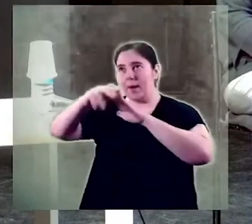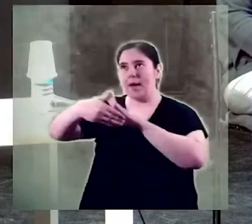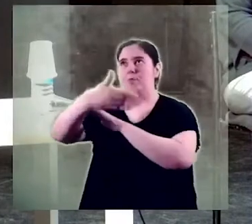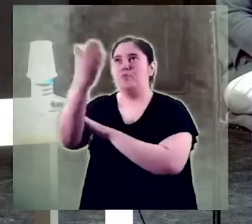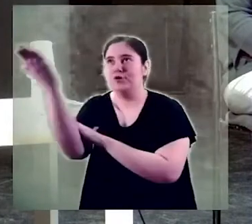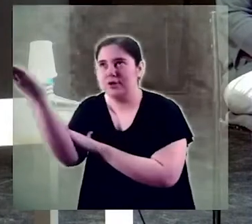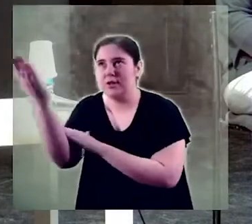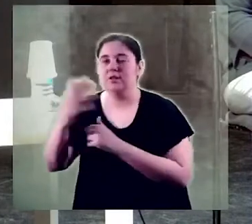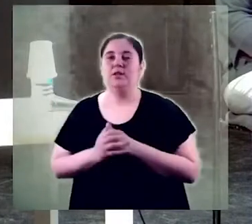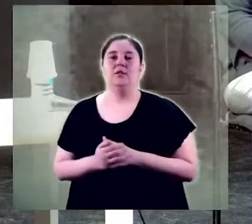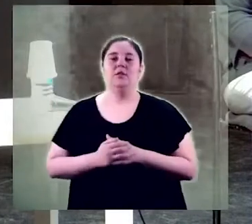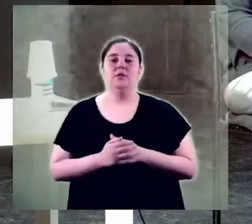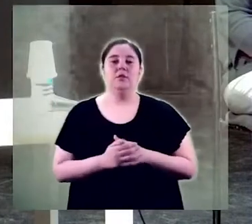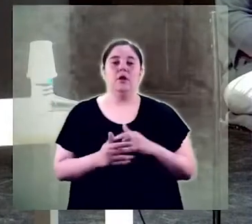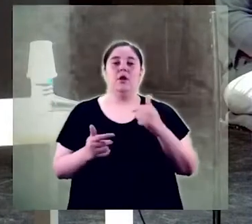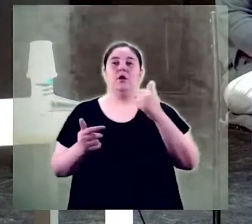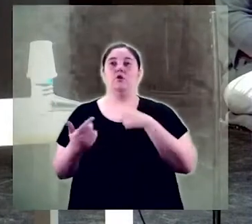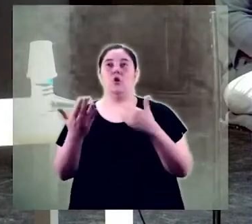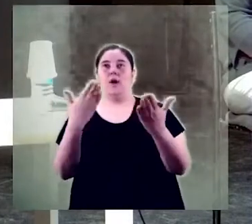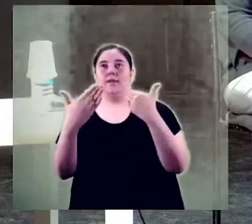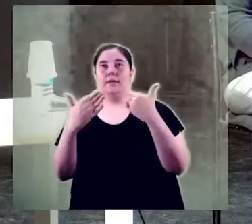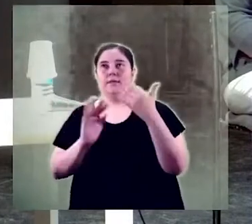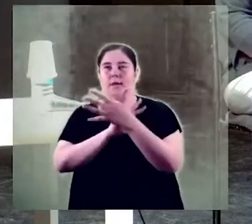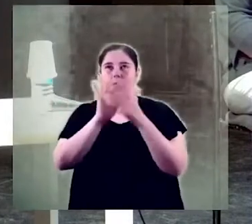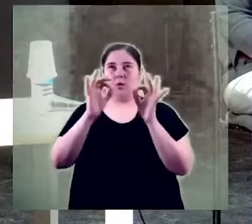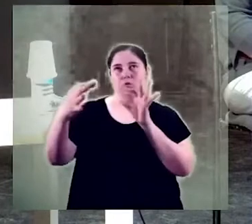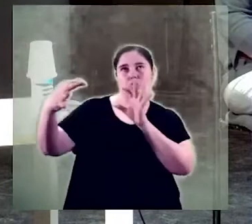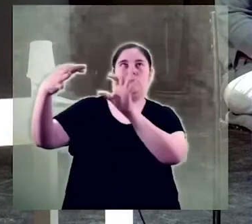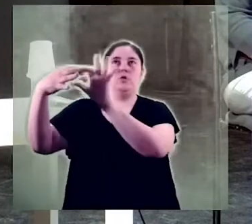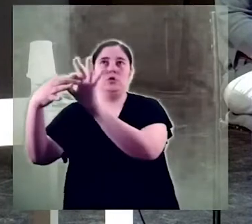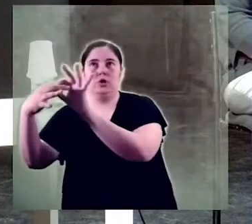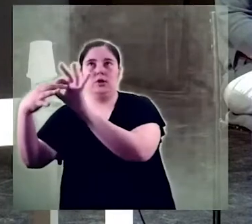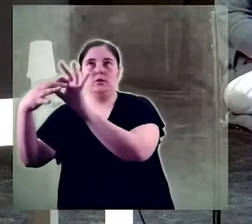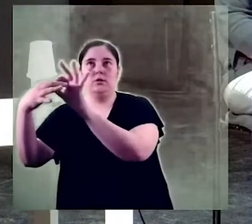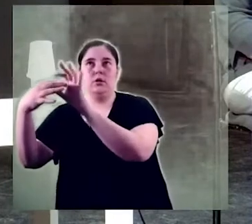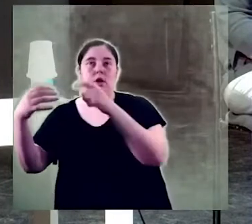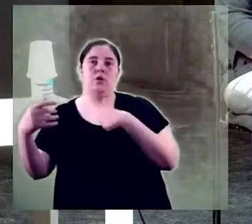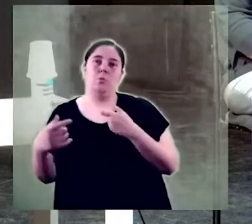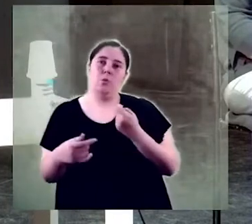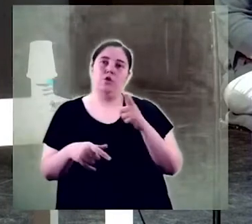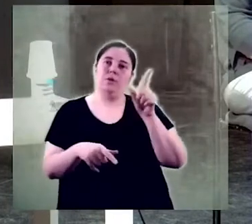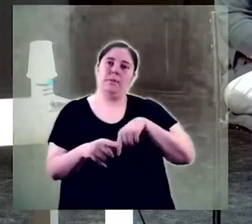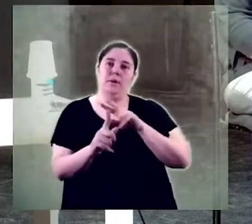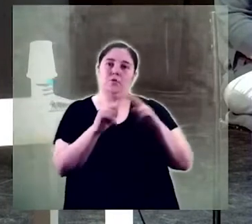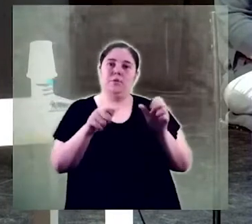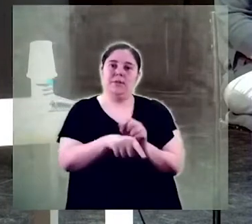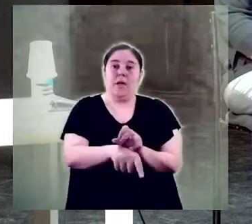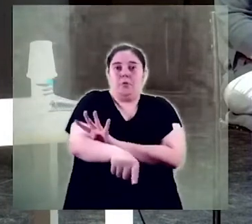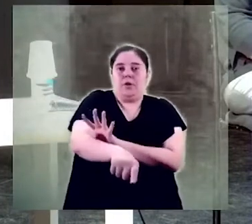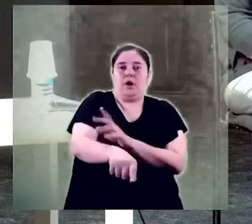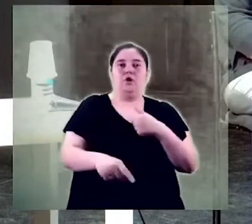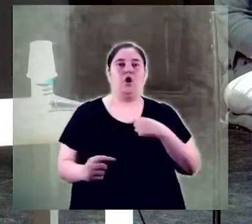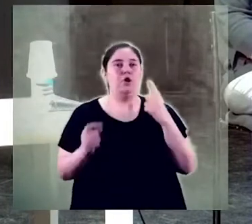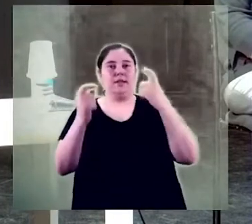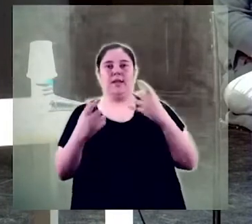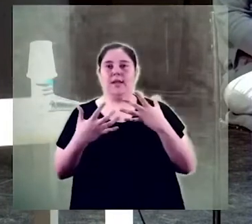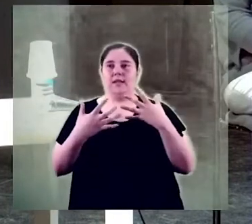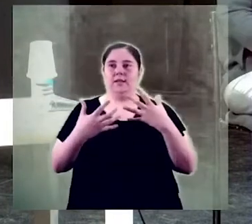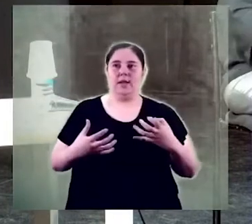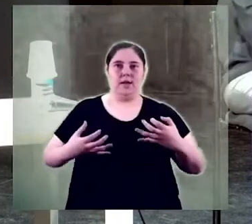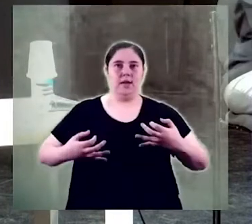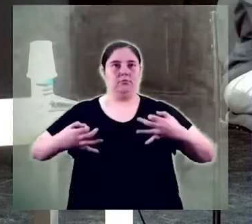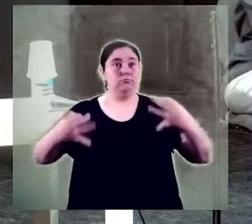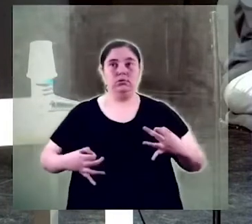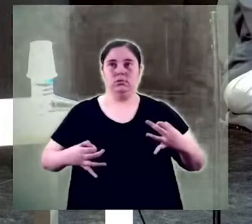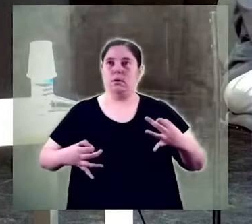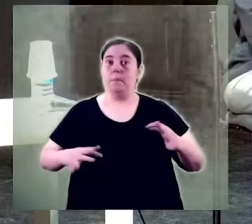en la entrevista donde hablaba de vosotras no podían no hablar desde lo emocional. Intenté ponerme seria pero no me